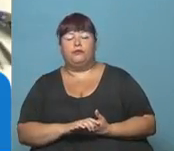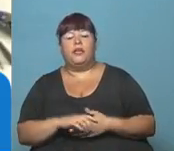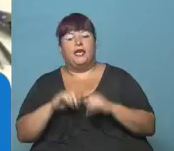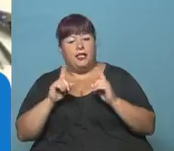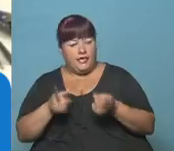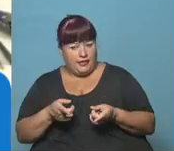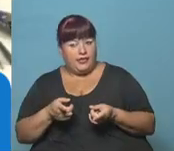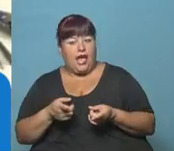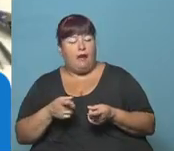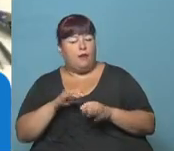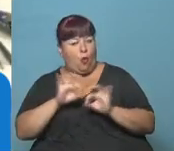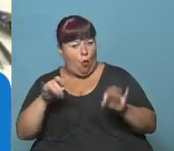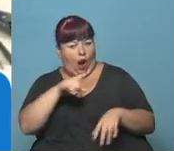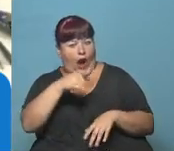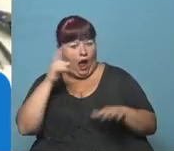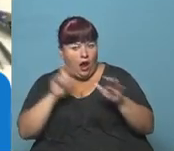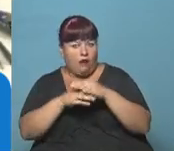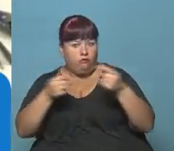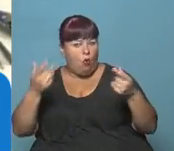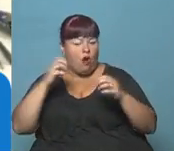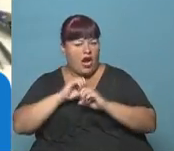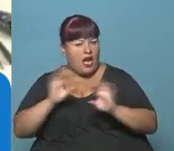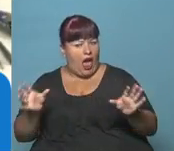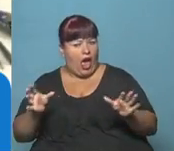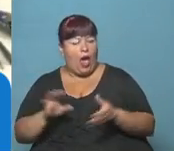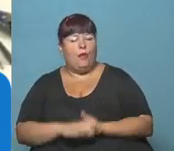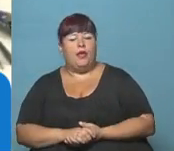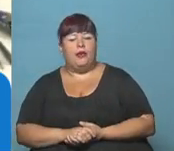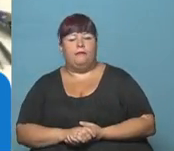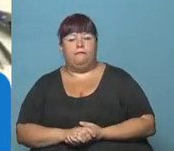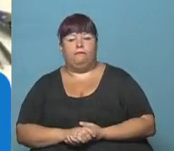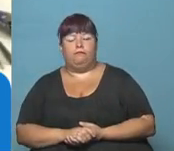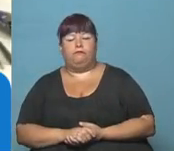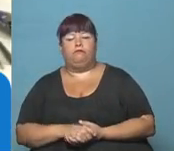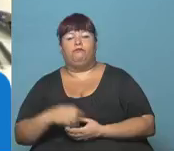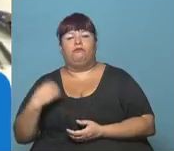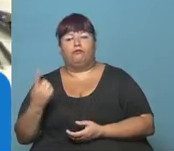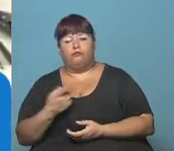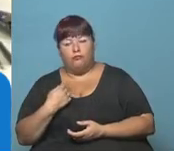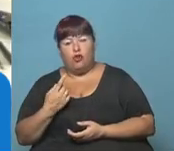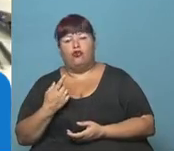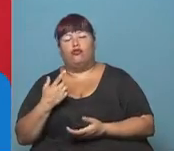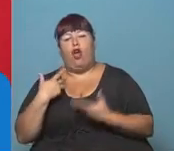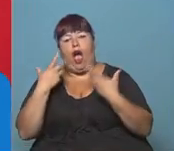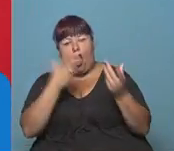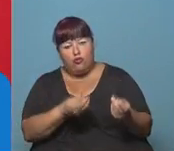también ha vivido tales tragedias muy graves y hemos